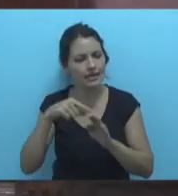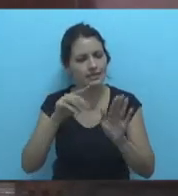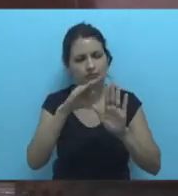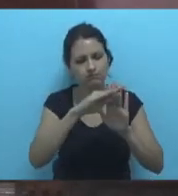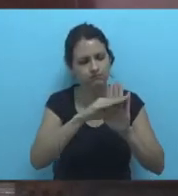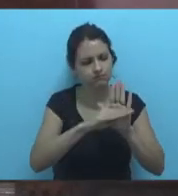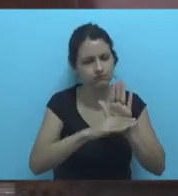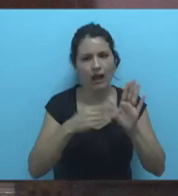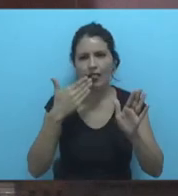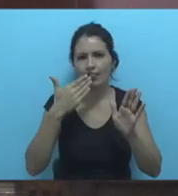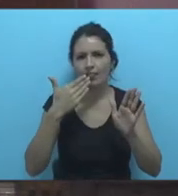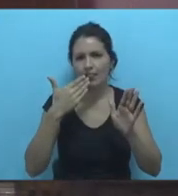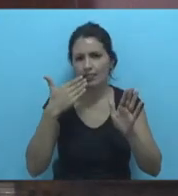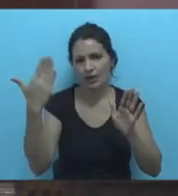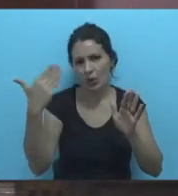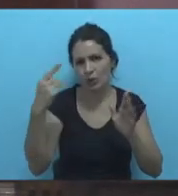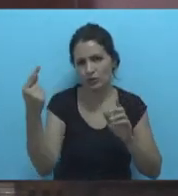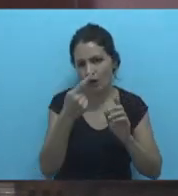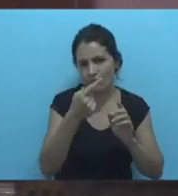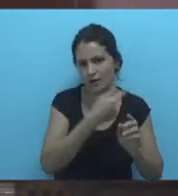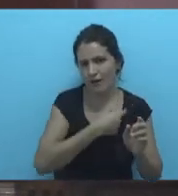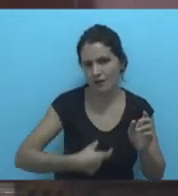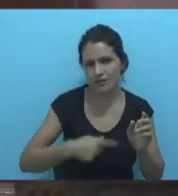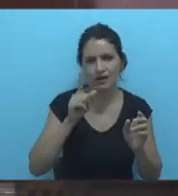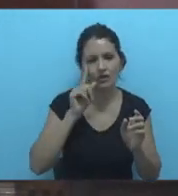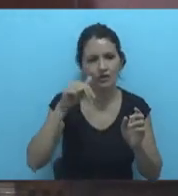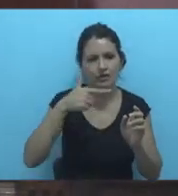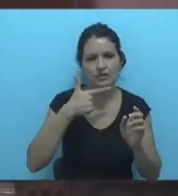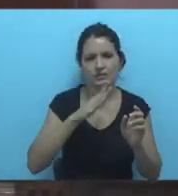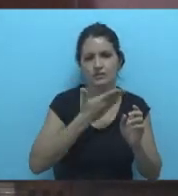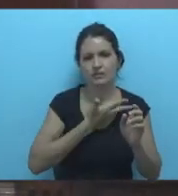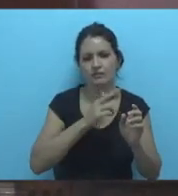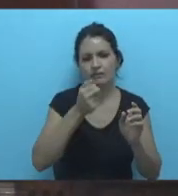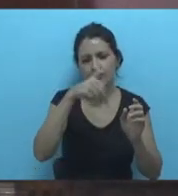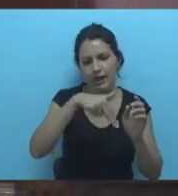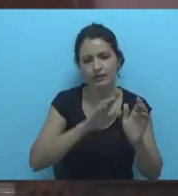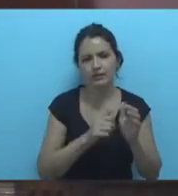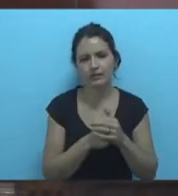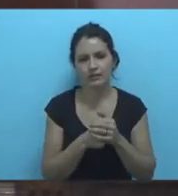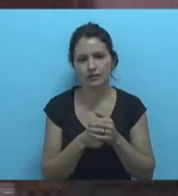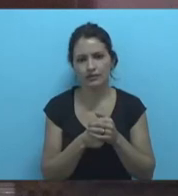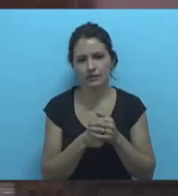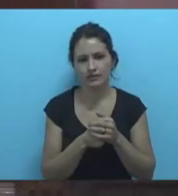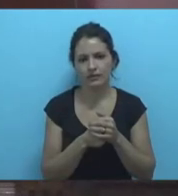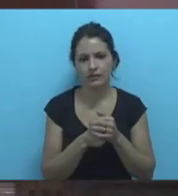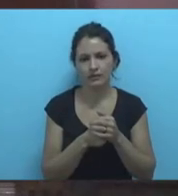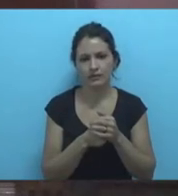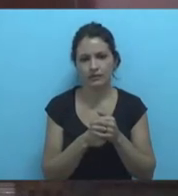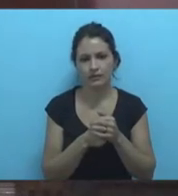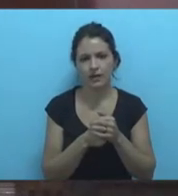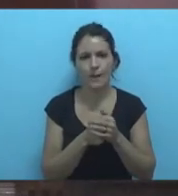en su discurso contra Gildo Infranz, que no casualmente es el discurso de algunos medios hegemónicos en la Argentina.